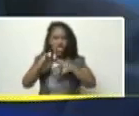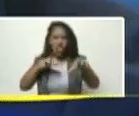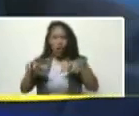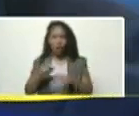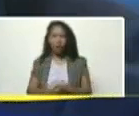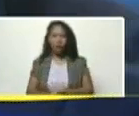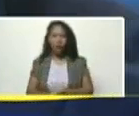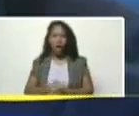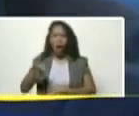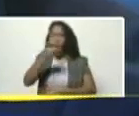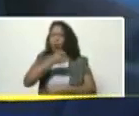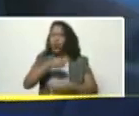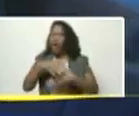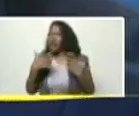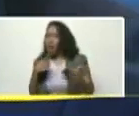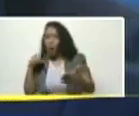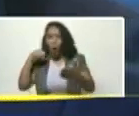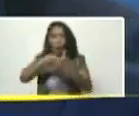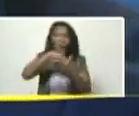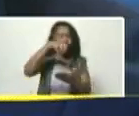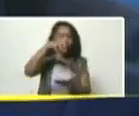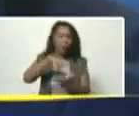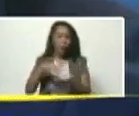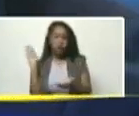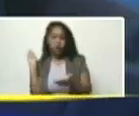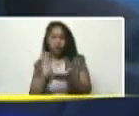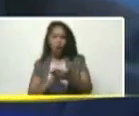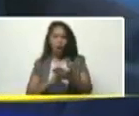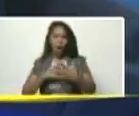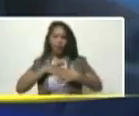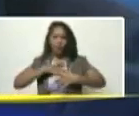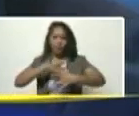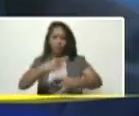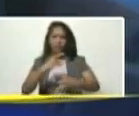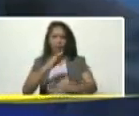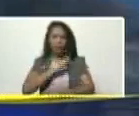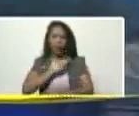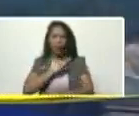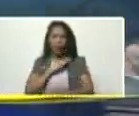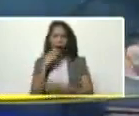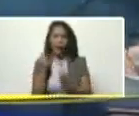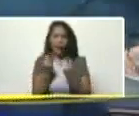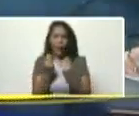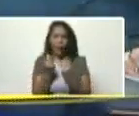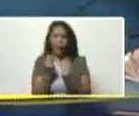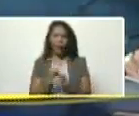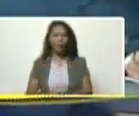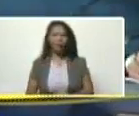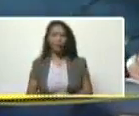que buscan a través de golpes de Estado imponer sus intereses económico.